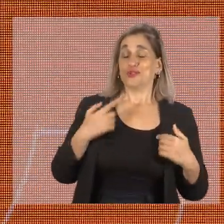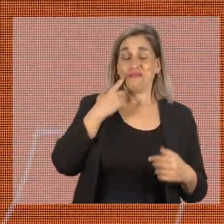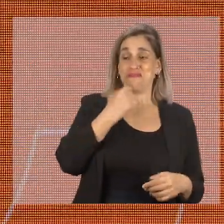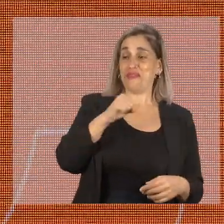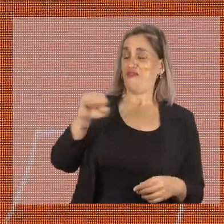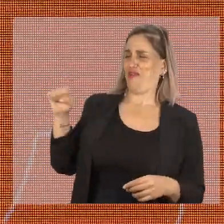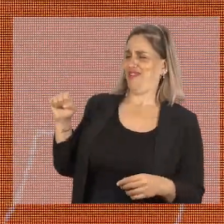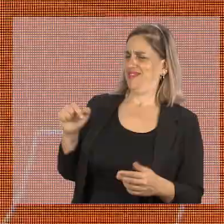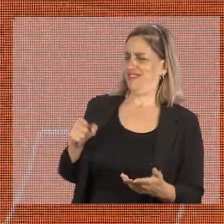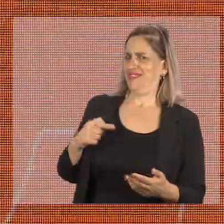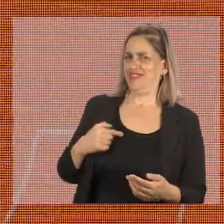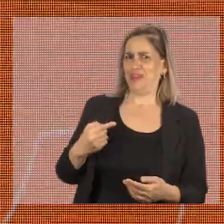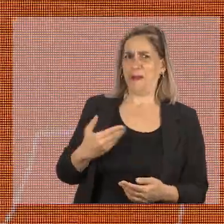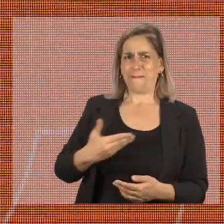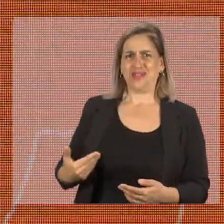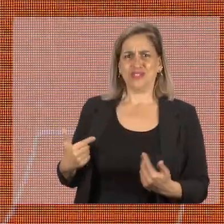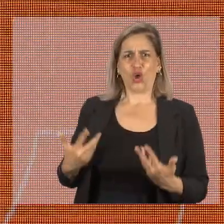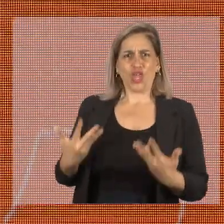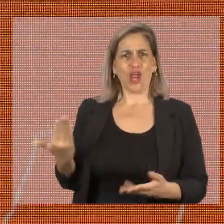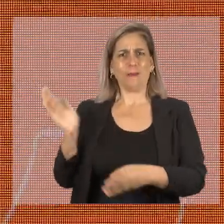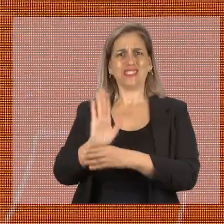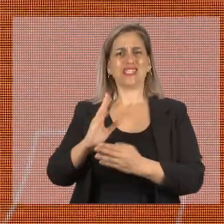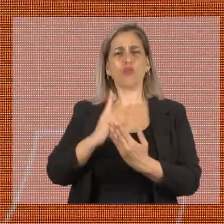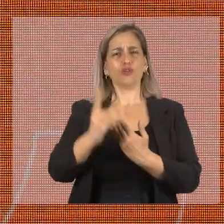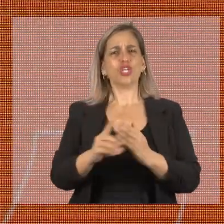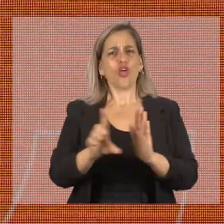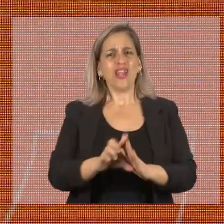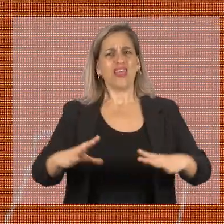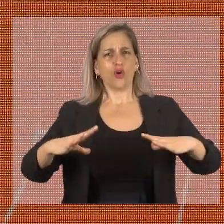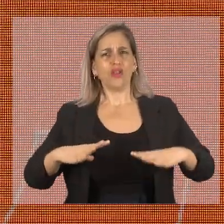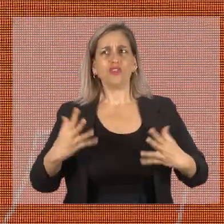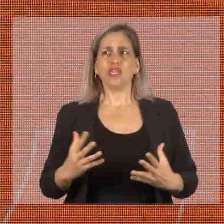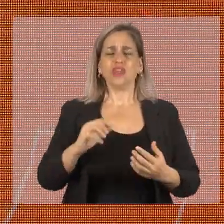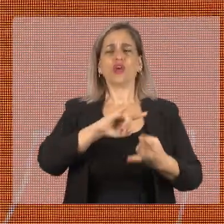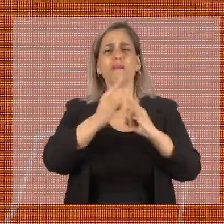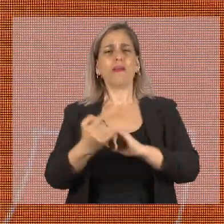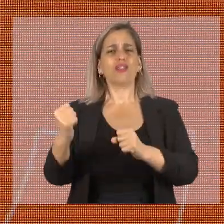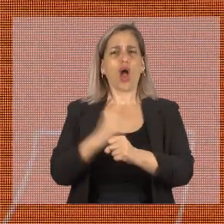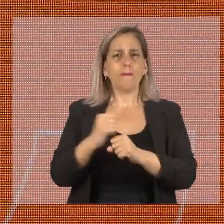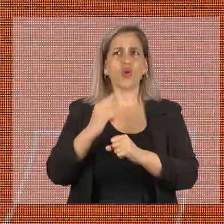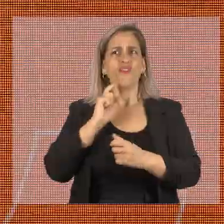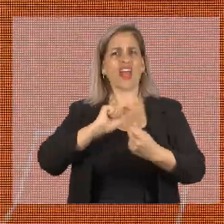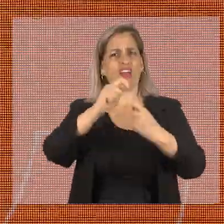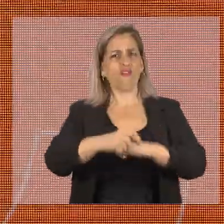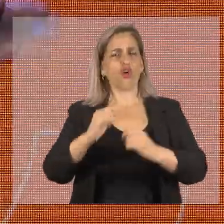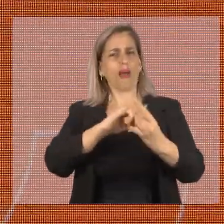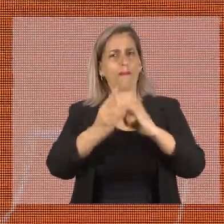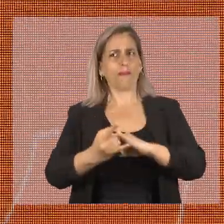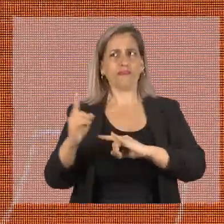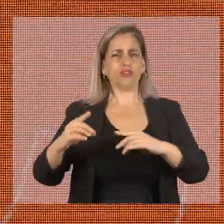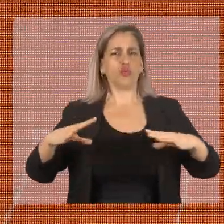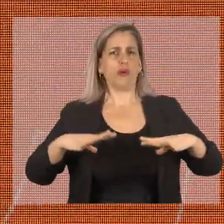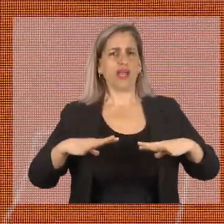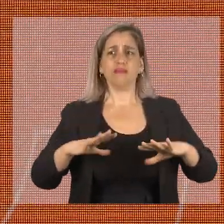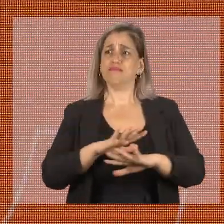Y yo me di vuelta y se ve que fue medio automático. Y le digo, presidente, yo lo que quiero es presentar un proyecto de ley de seguridad social y quiero que el Parlamento apruebe una reforma de la seguridad social. Ni